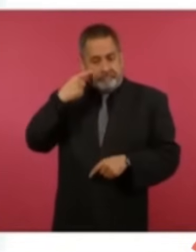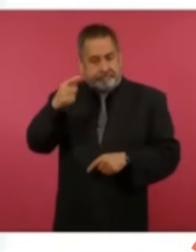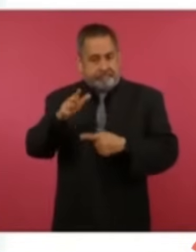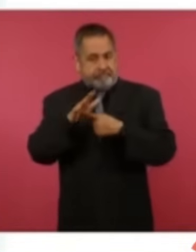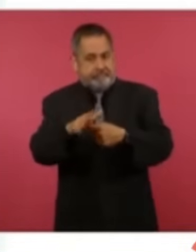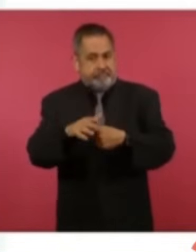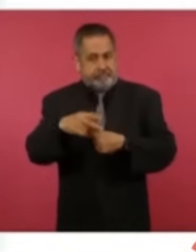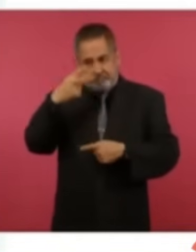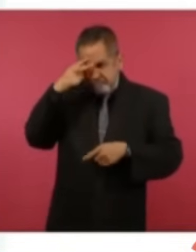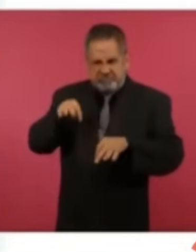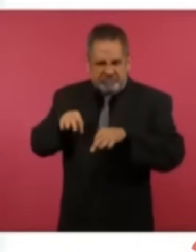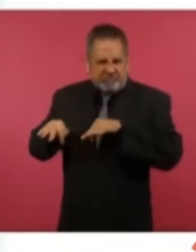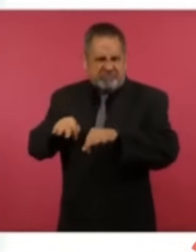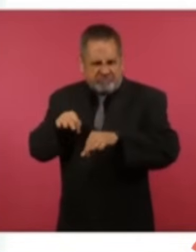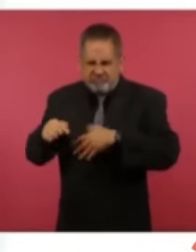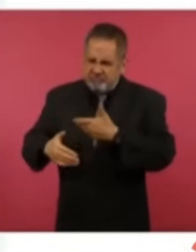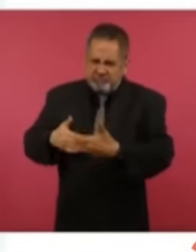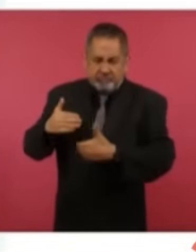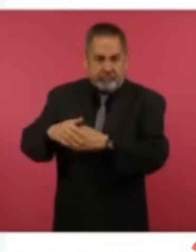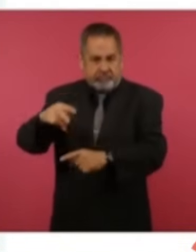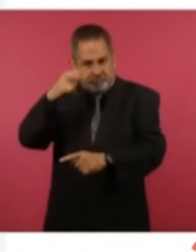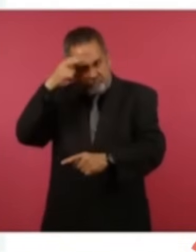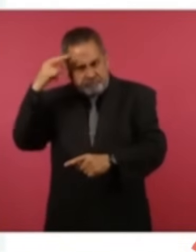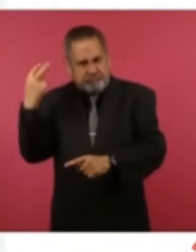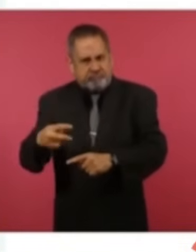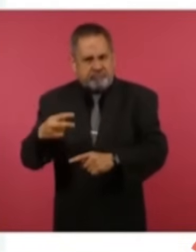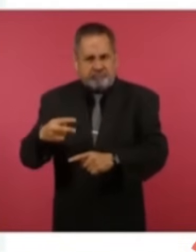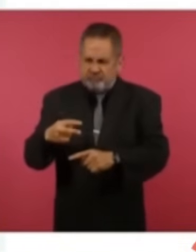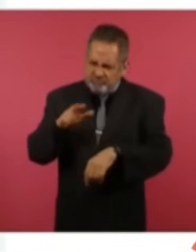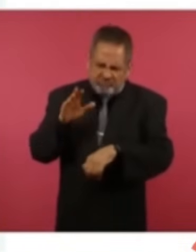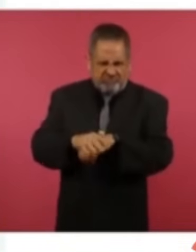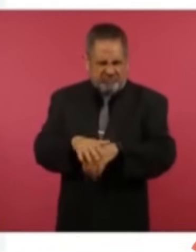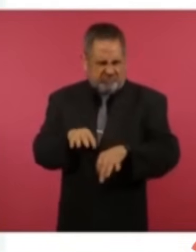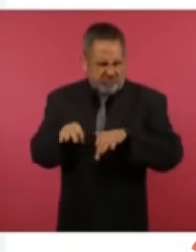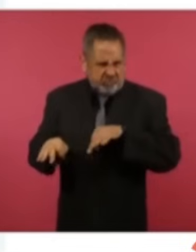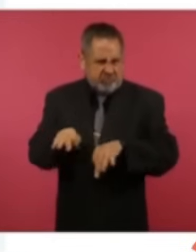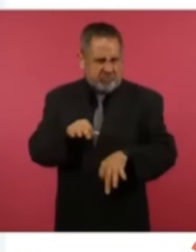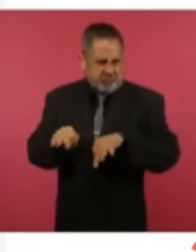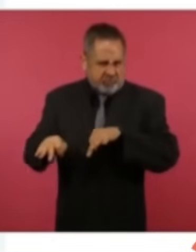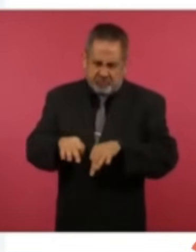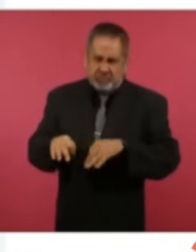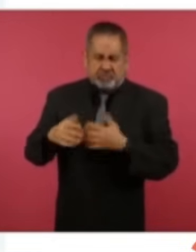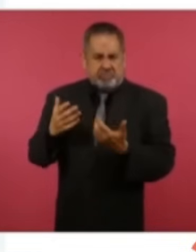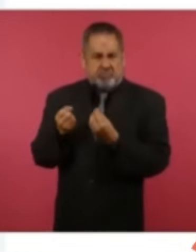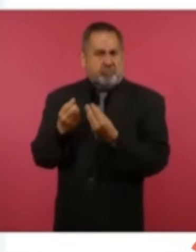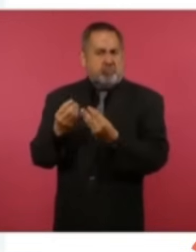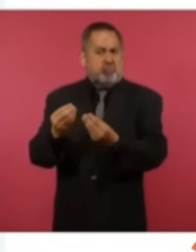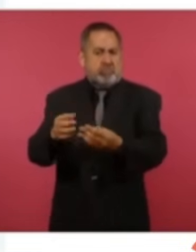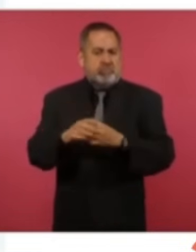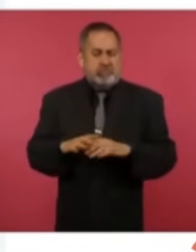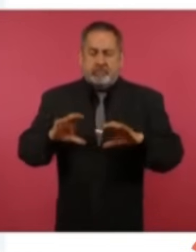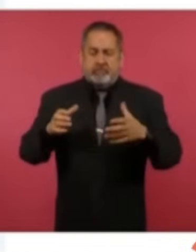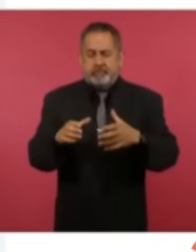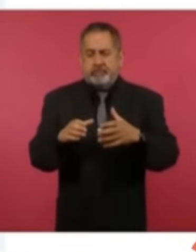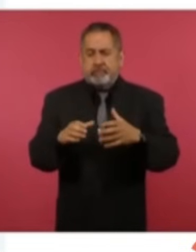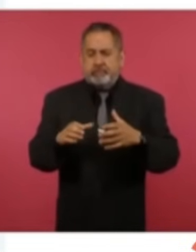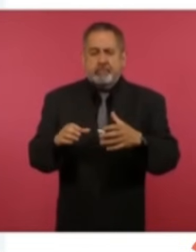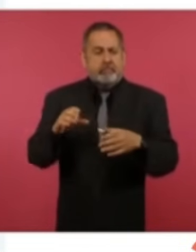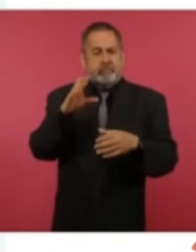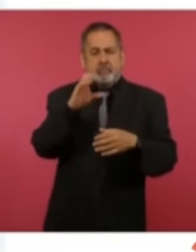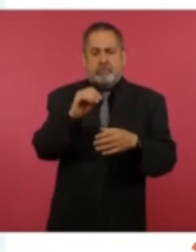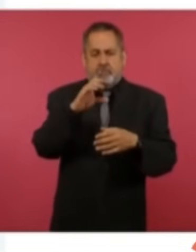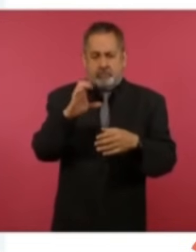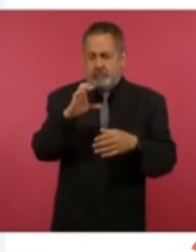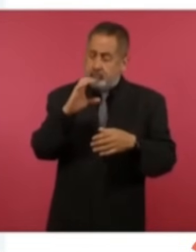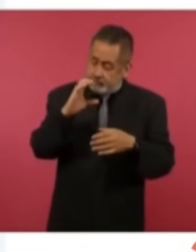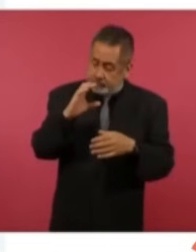compartimos una gráfica donde ubica a los mexicanos como los que más trabajan entre los países de la Organización de Comercio y